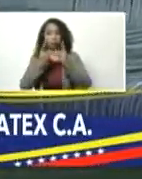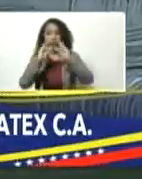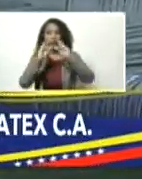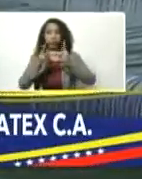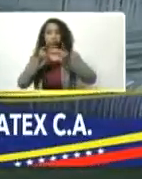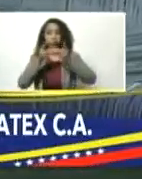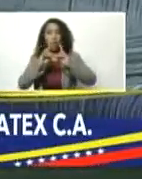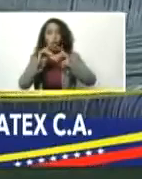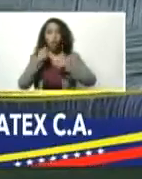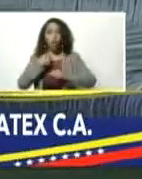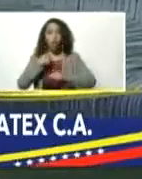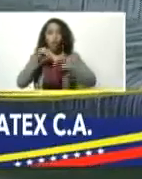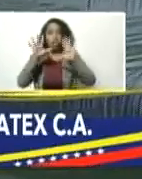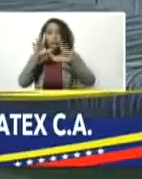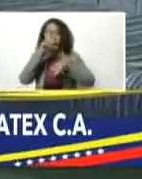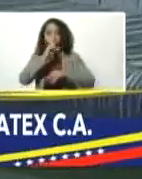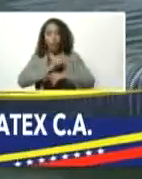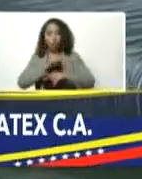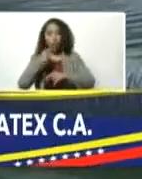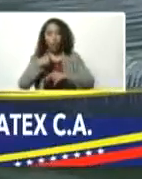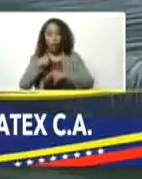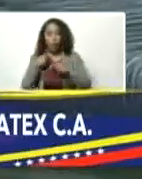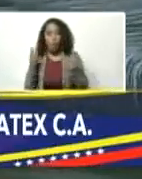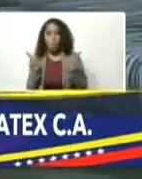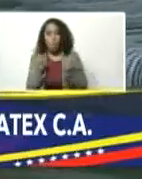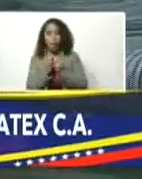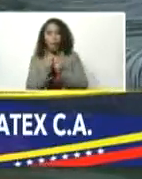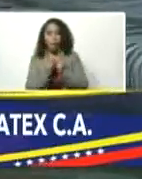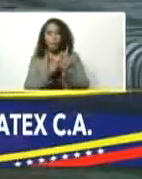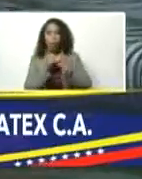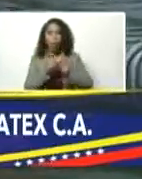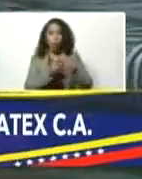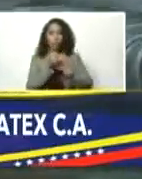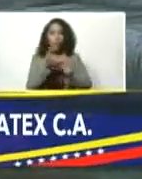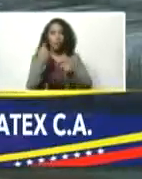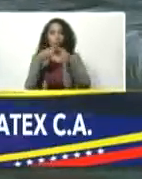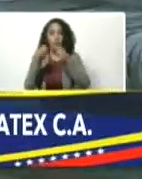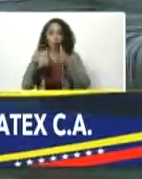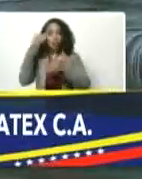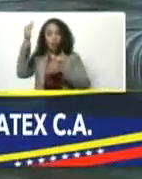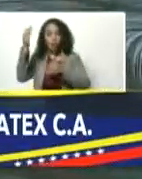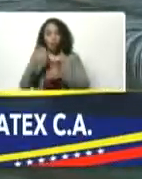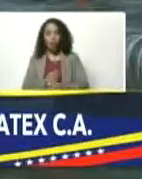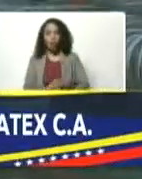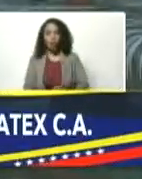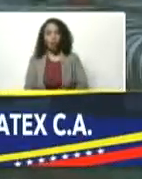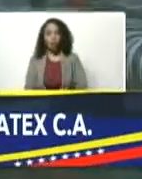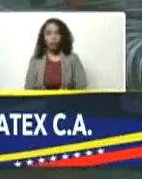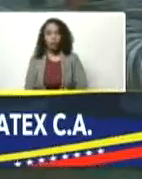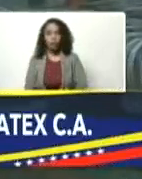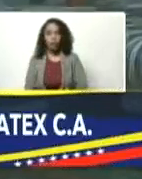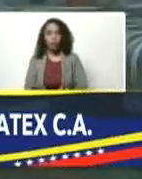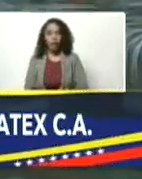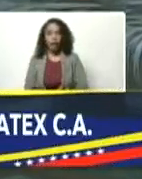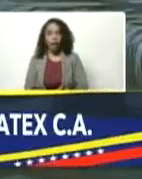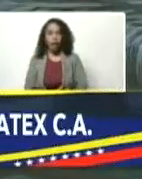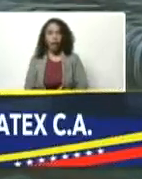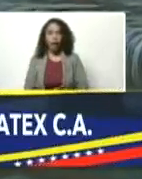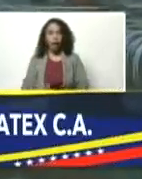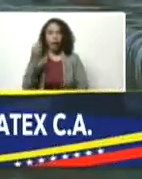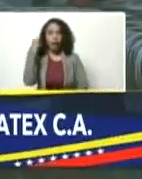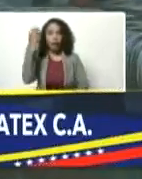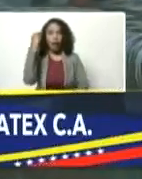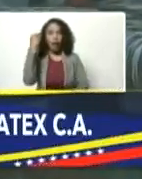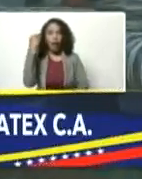Llevo 10 años como pequeña productora exportando hamacas a Italia, a España.